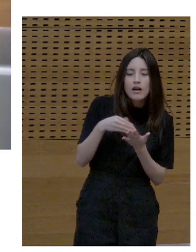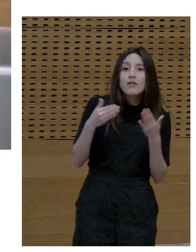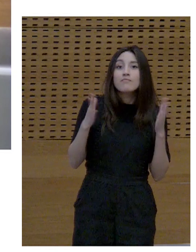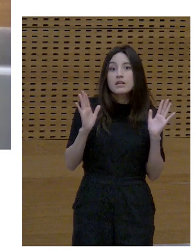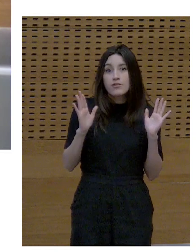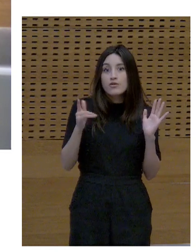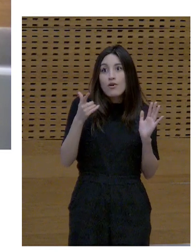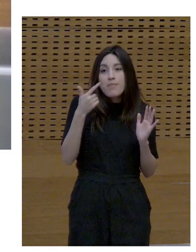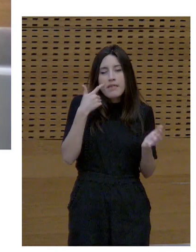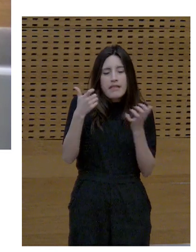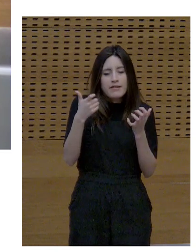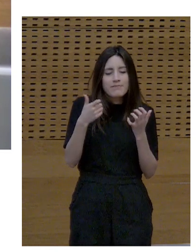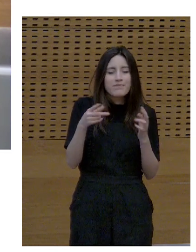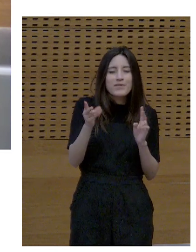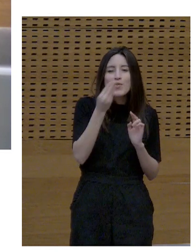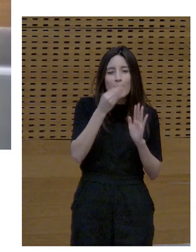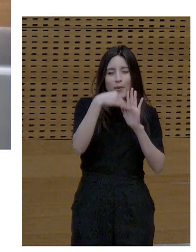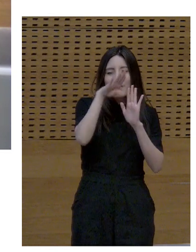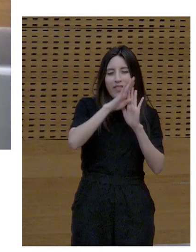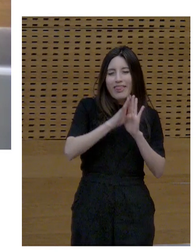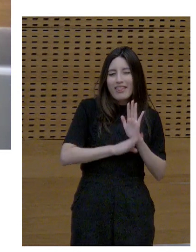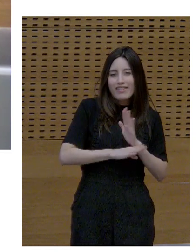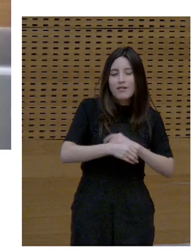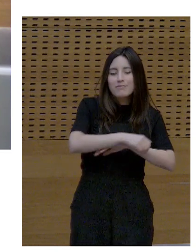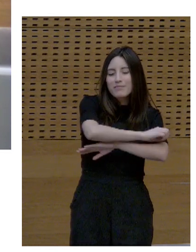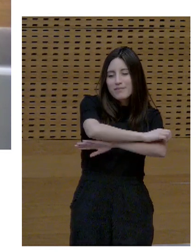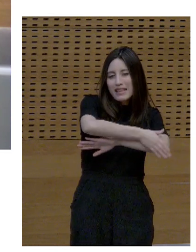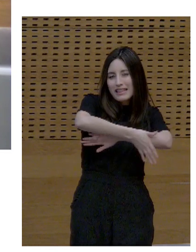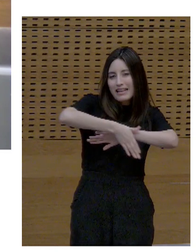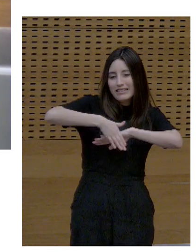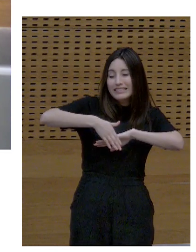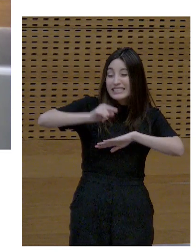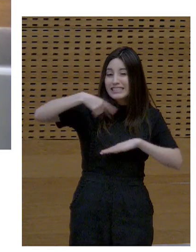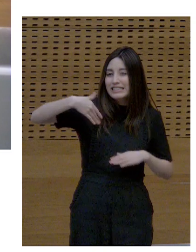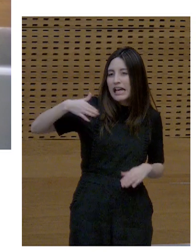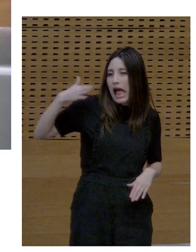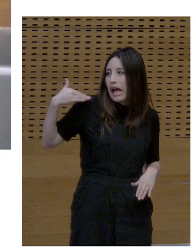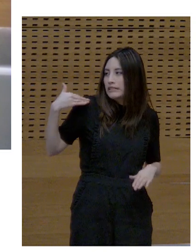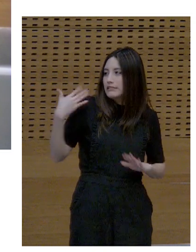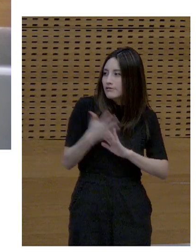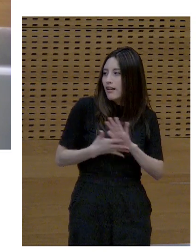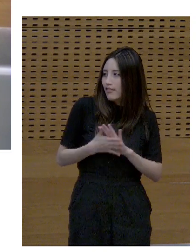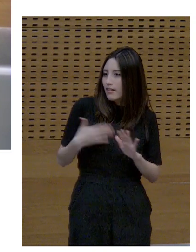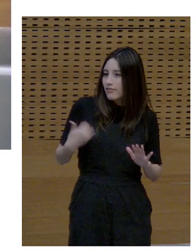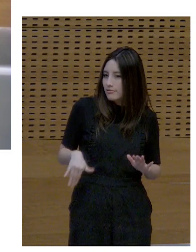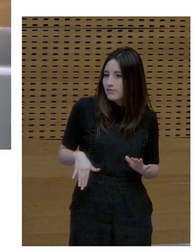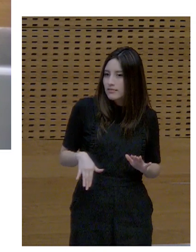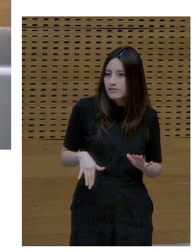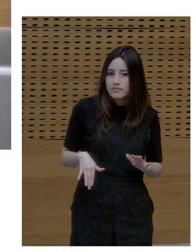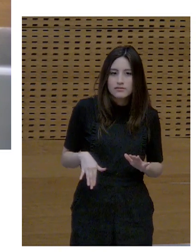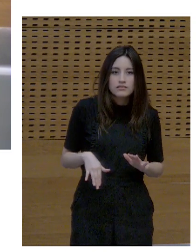lo de la dieta mediterránea, antes hemos comentado que ayer tuvimos una charla que igual le conoces al doctor Oliveros. Sí.